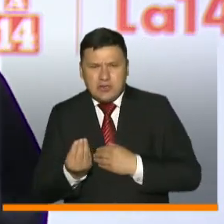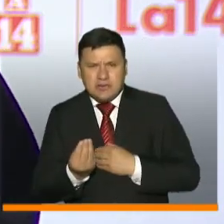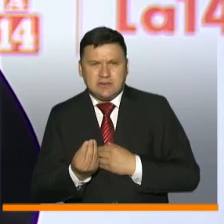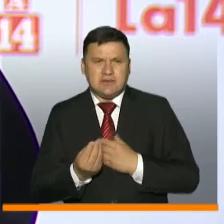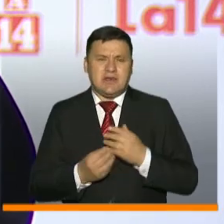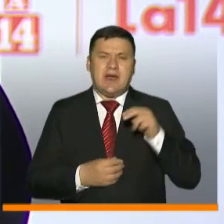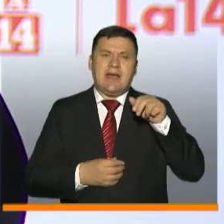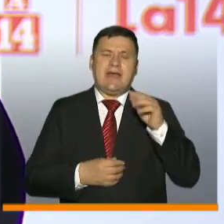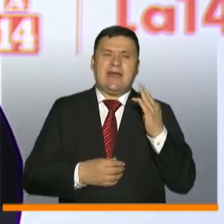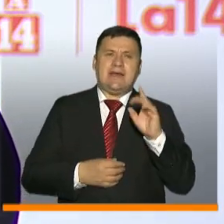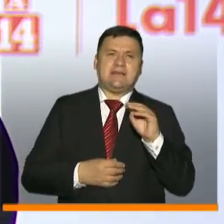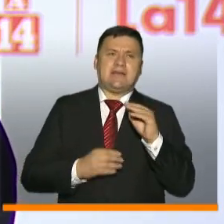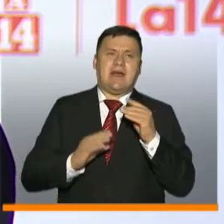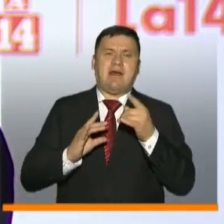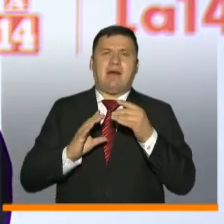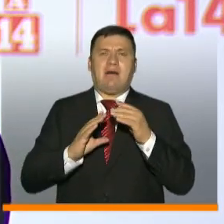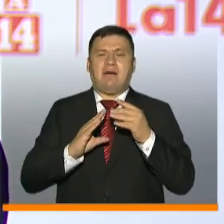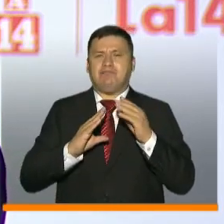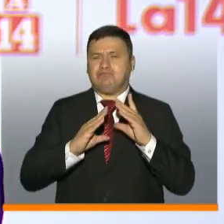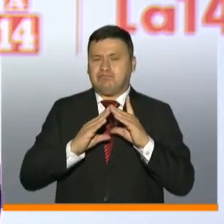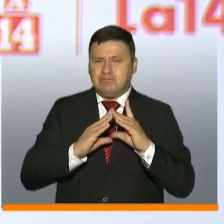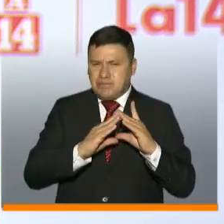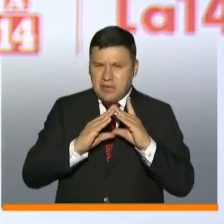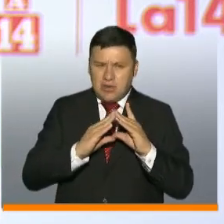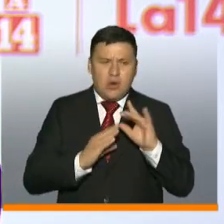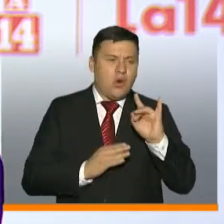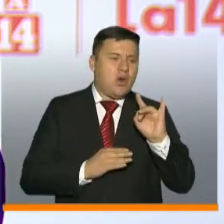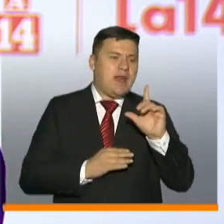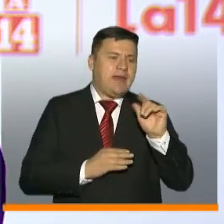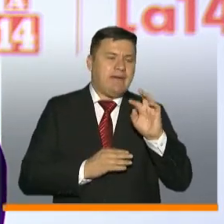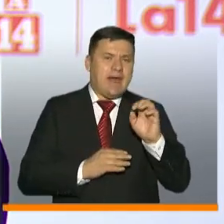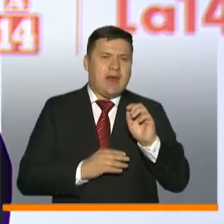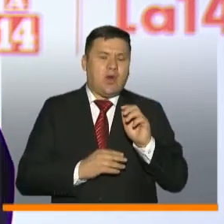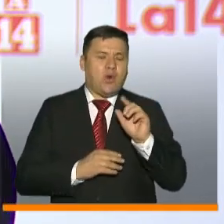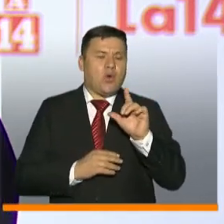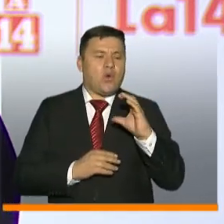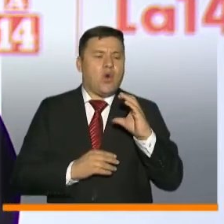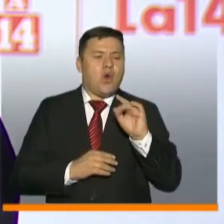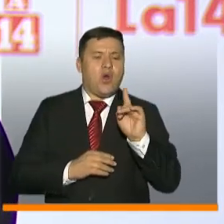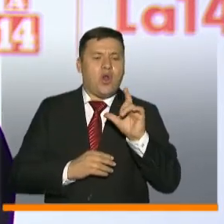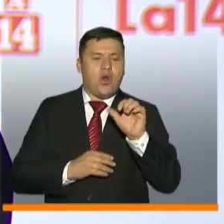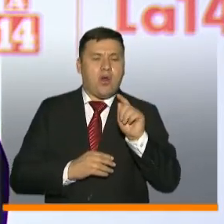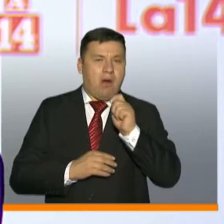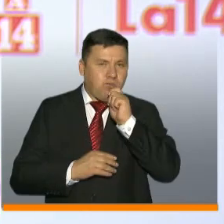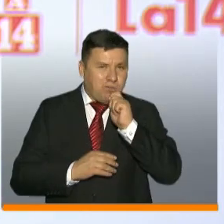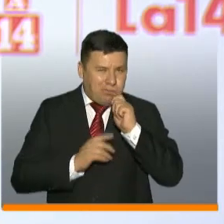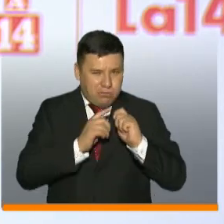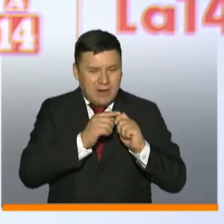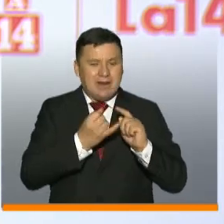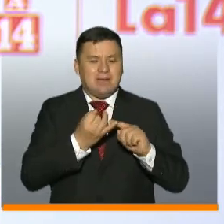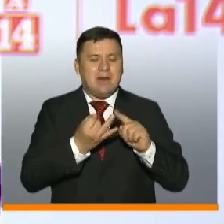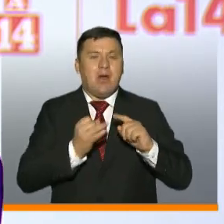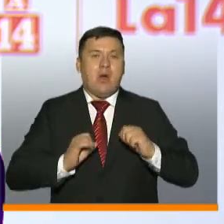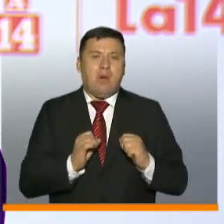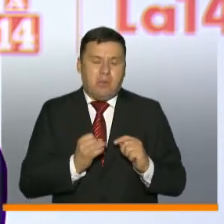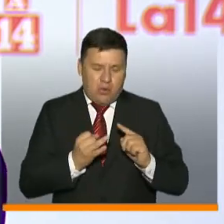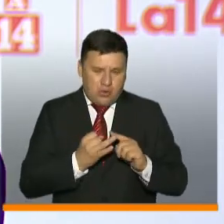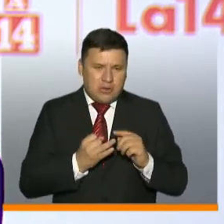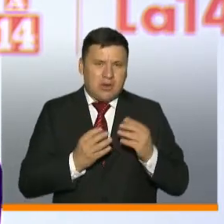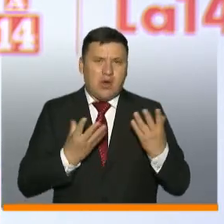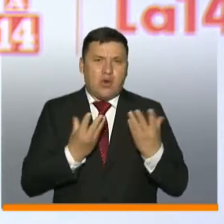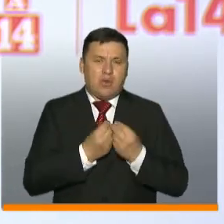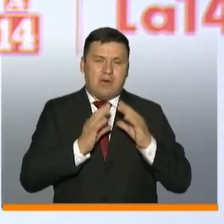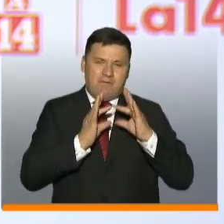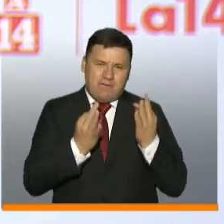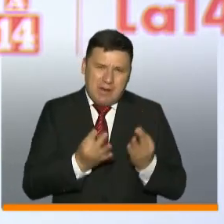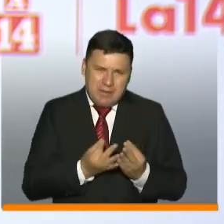Nestlé, Da Vivienda, Unilever, Colombina, la Unión de Notarios de Colombia, la Unión de Notarios de Bogotá, el Grupo